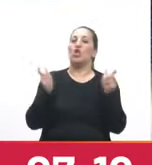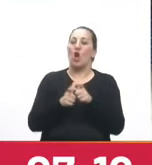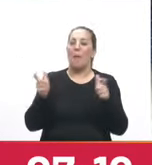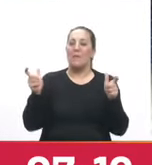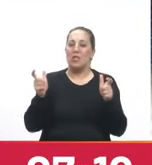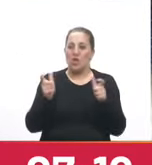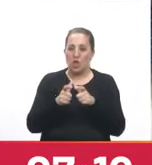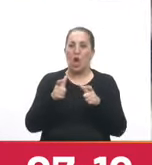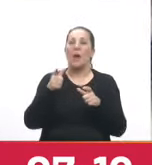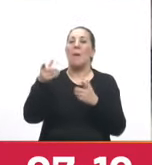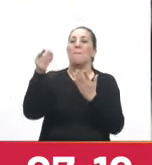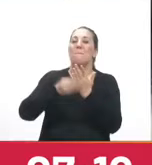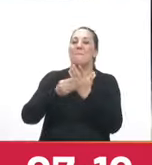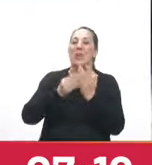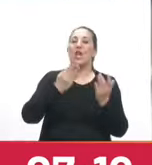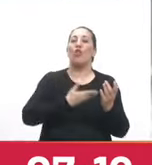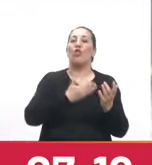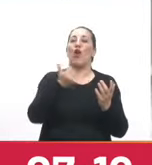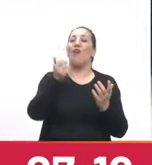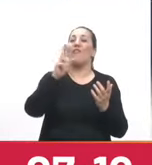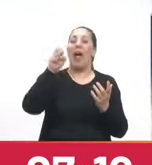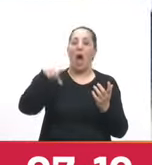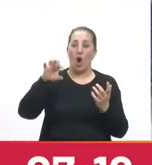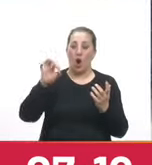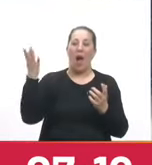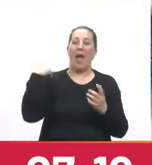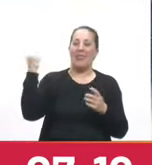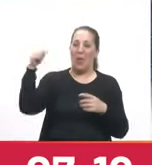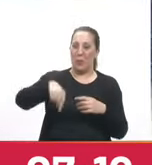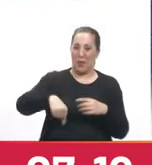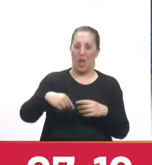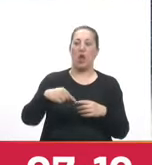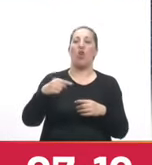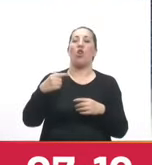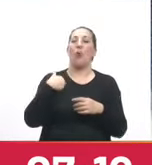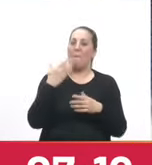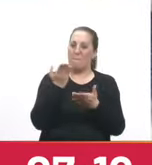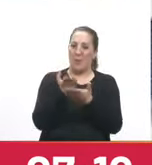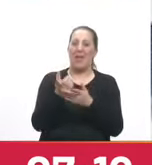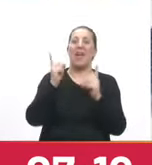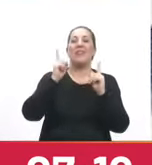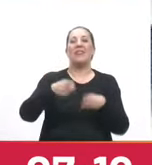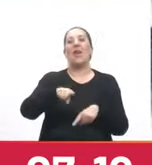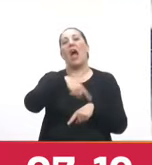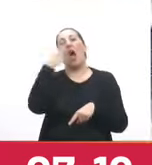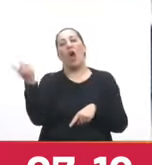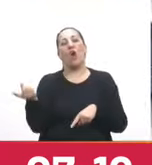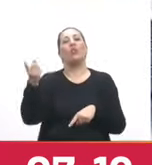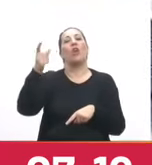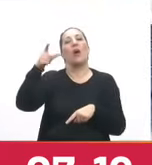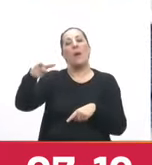Pro finalmente decidió ceder el gobierno en torno a eso y esas empresas quedaron fuera de la nómina de empresas a